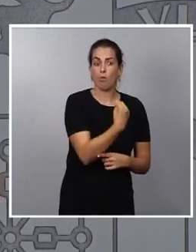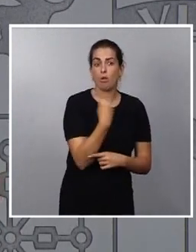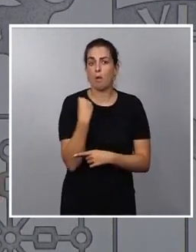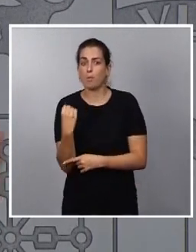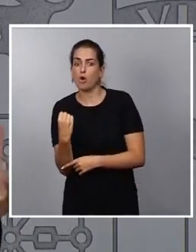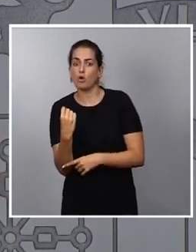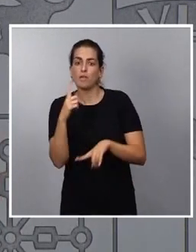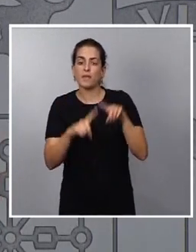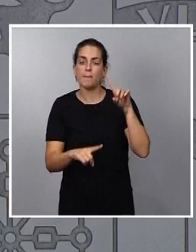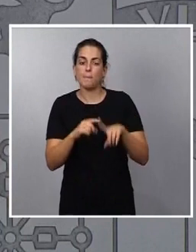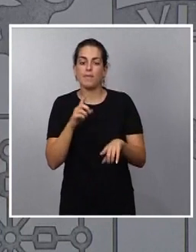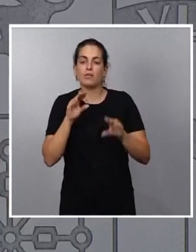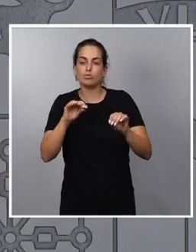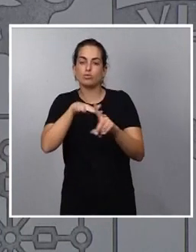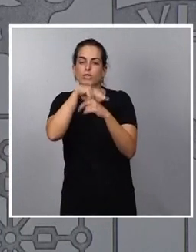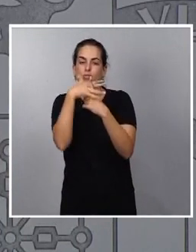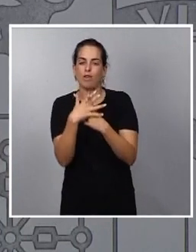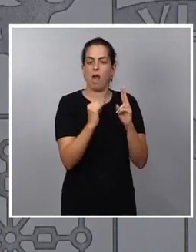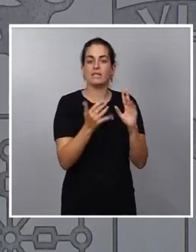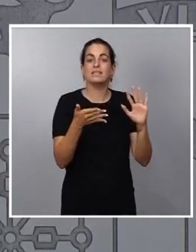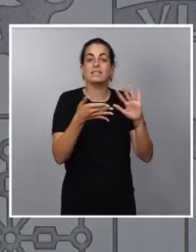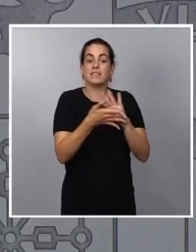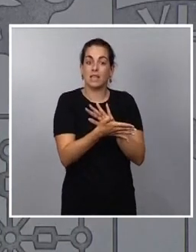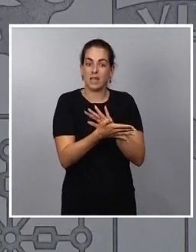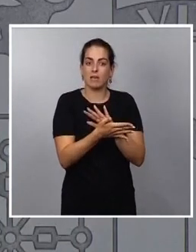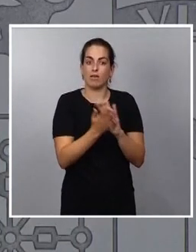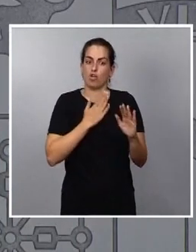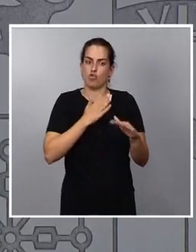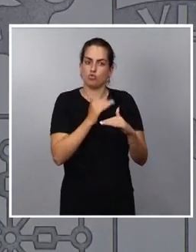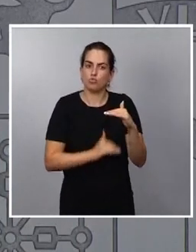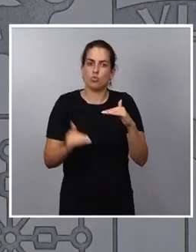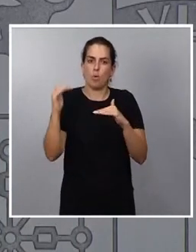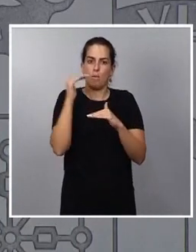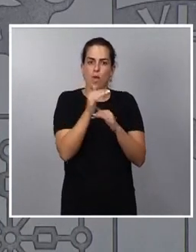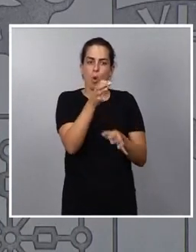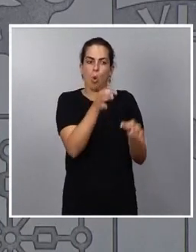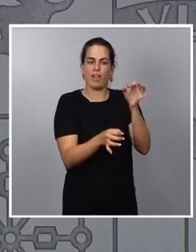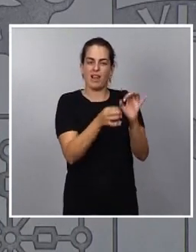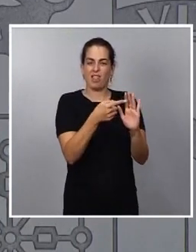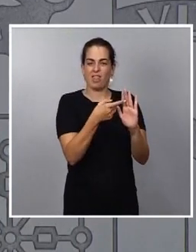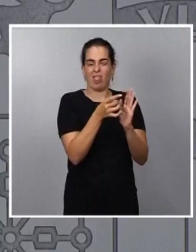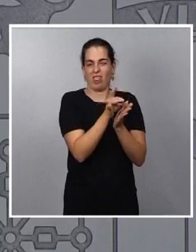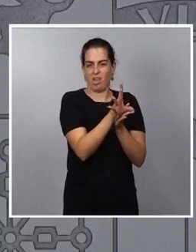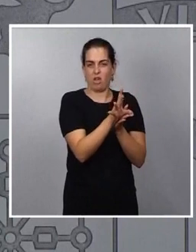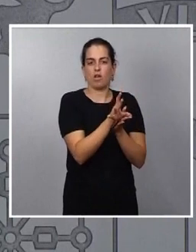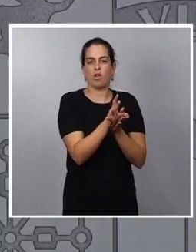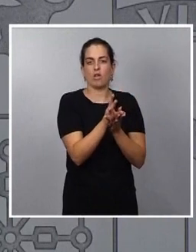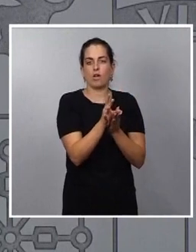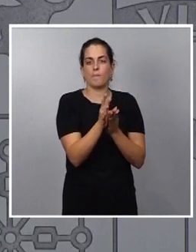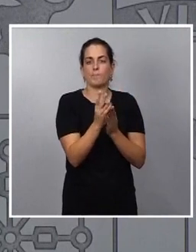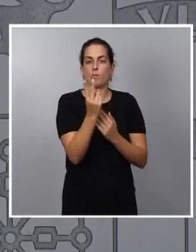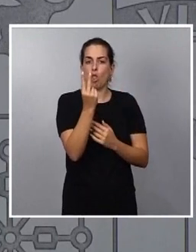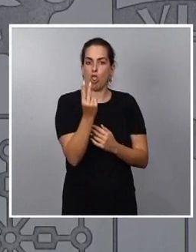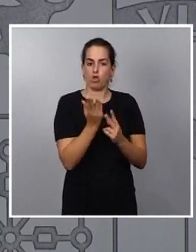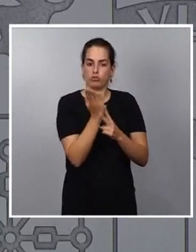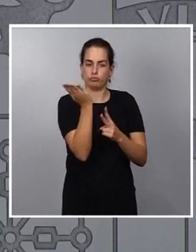realidad social y lingüística de su entorno bolaño subrayó además que ambas partes se comprometen a superar la judicialización de la política